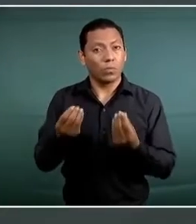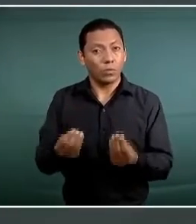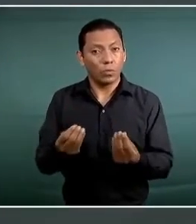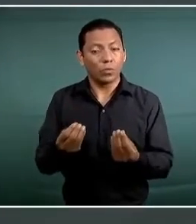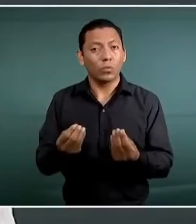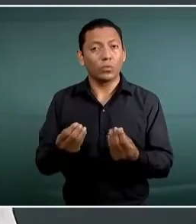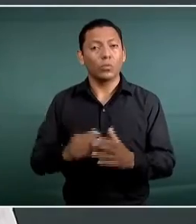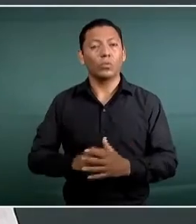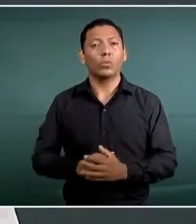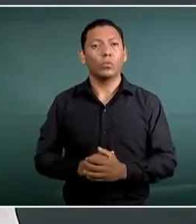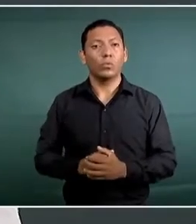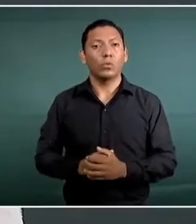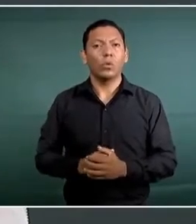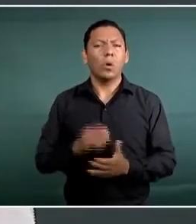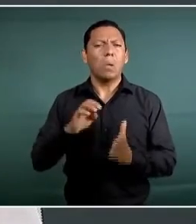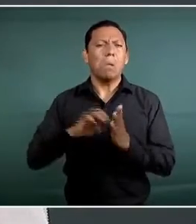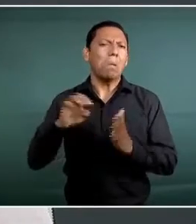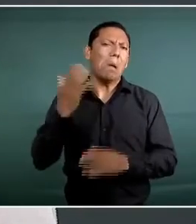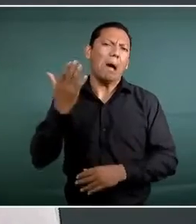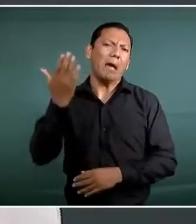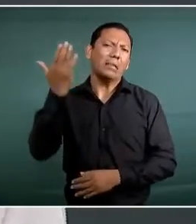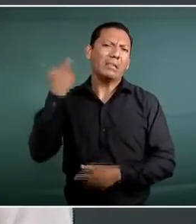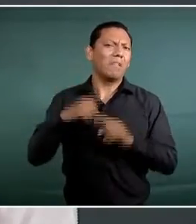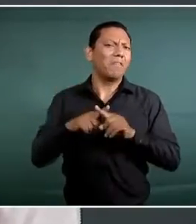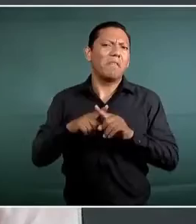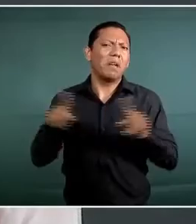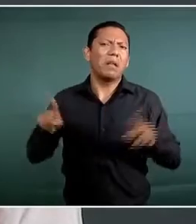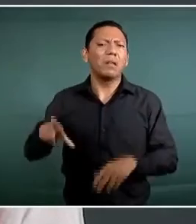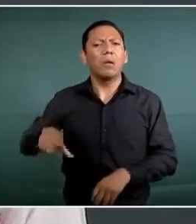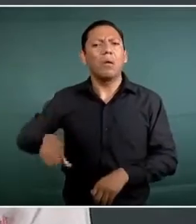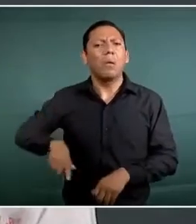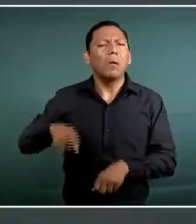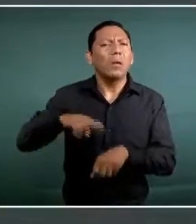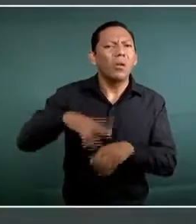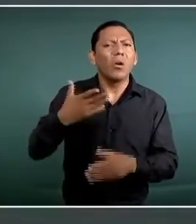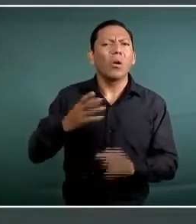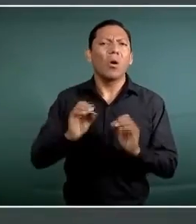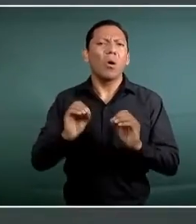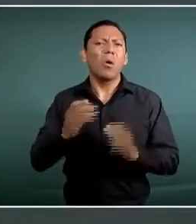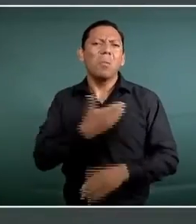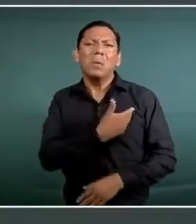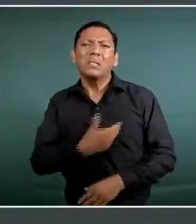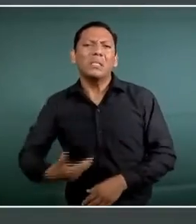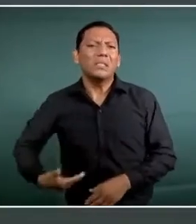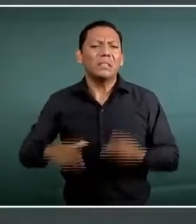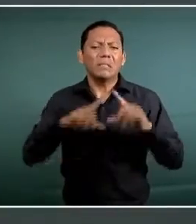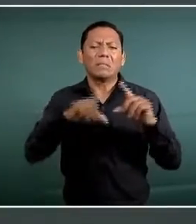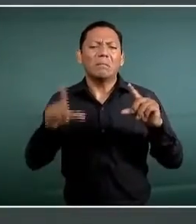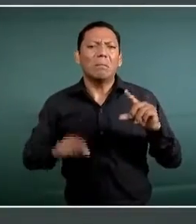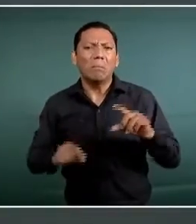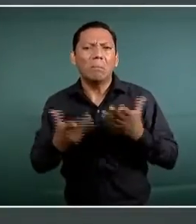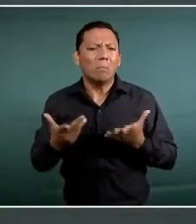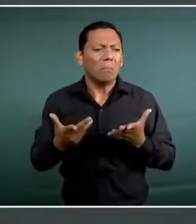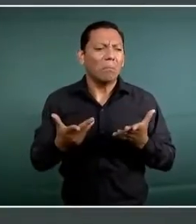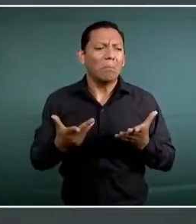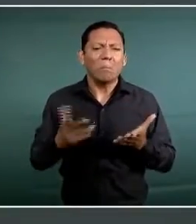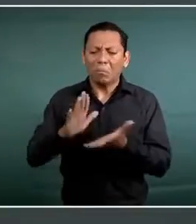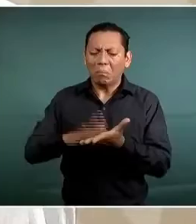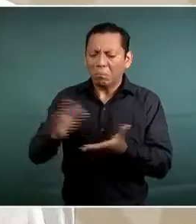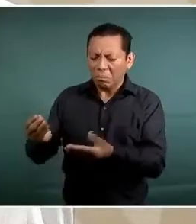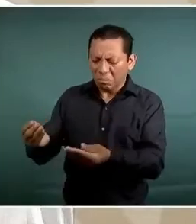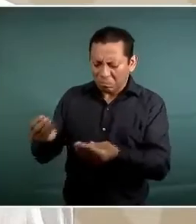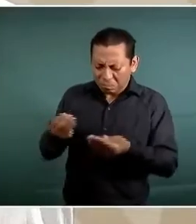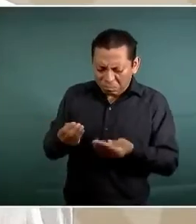No es como antes que el gobernador o el presidente de la República recibía un reporte